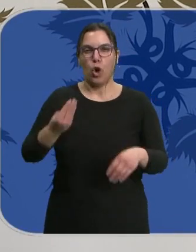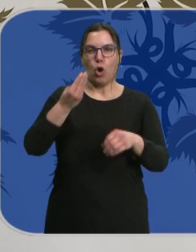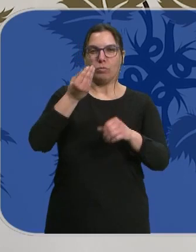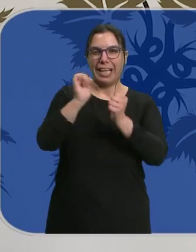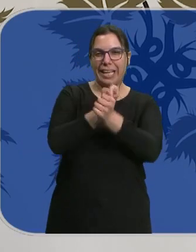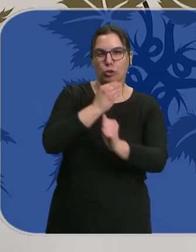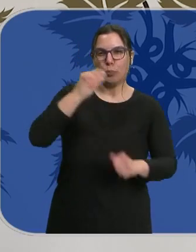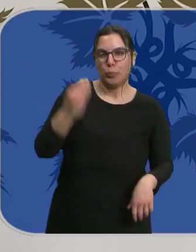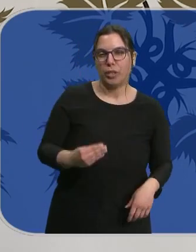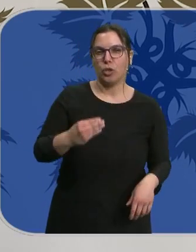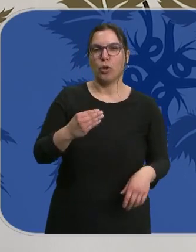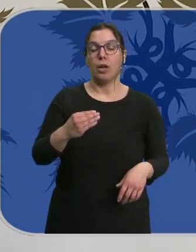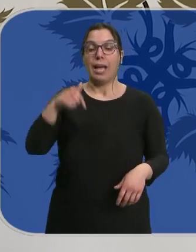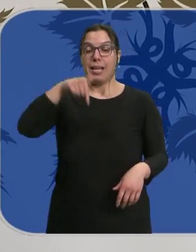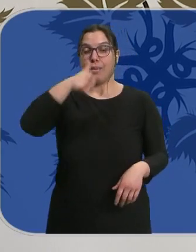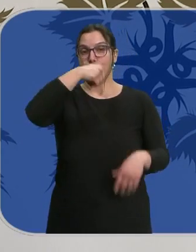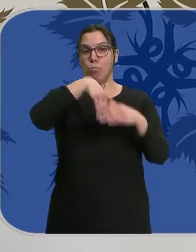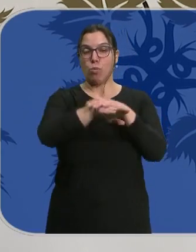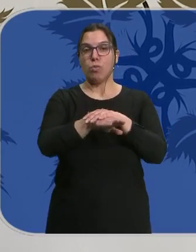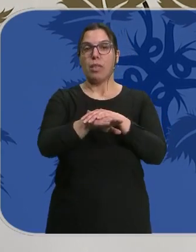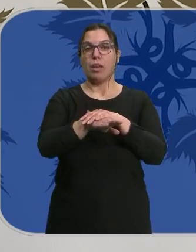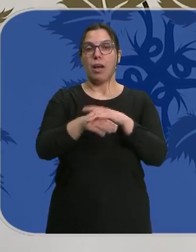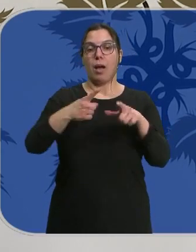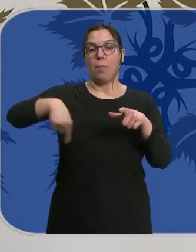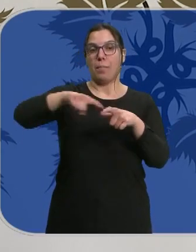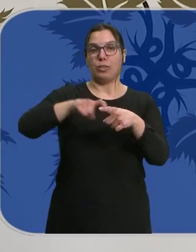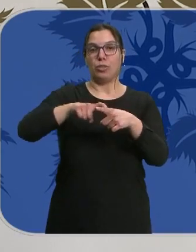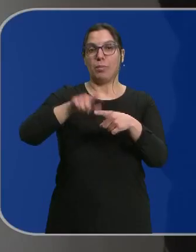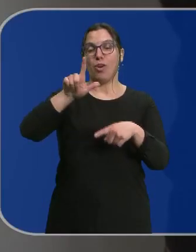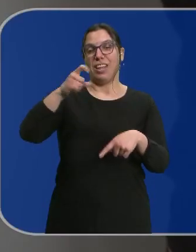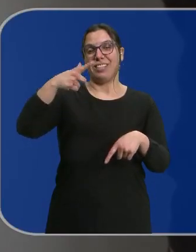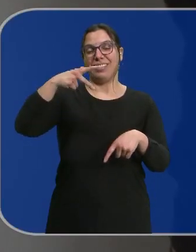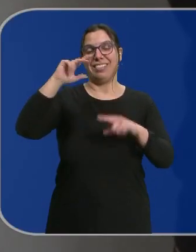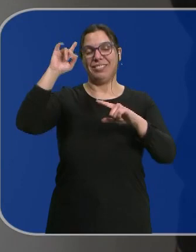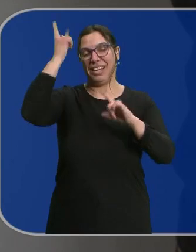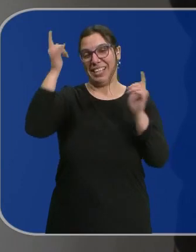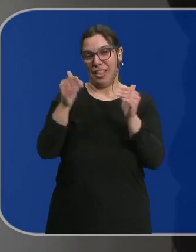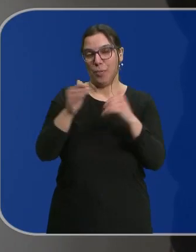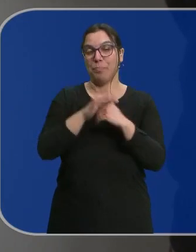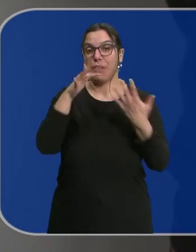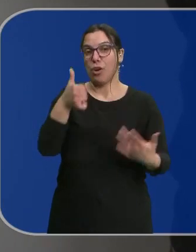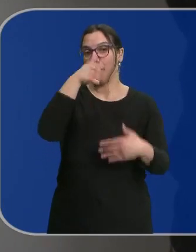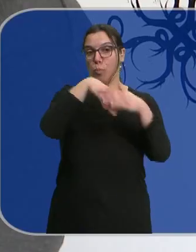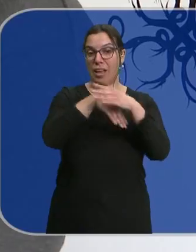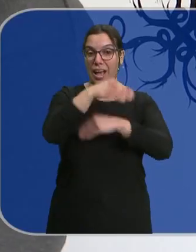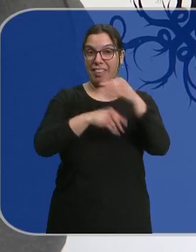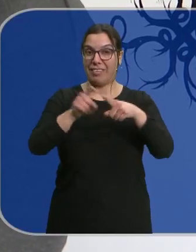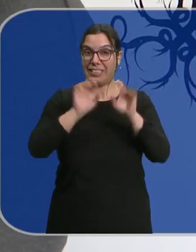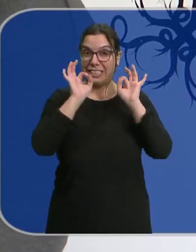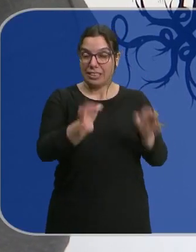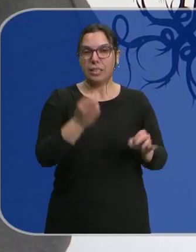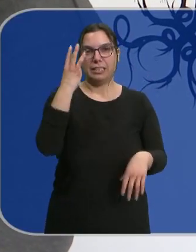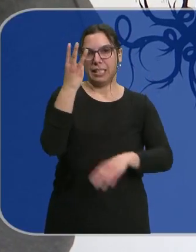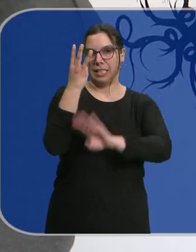queso. Y luego pues nosotros aquí en bodega con nuestro plato típico que es el lechazo. En la actualidad solo hay 3 bodegas que elaboran este vino de